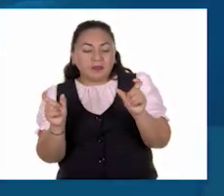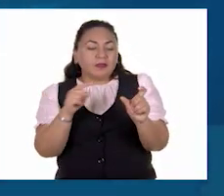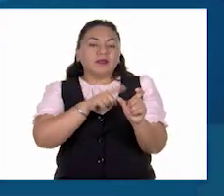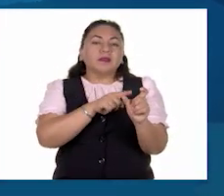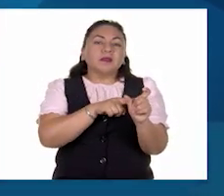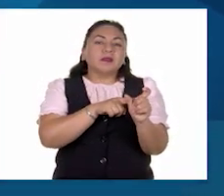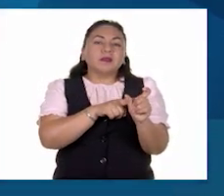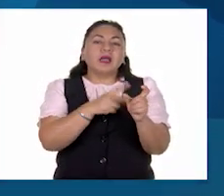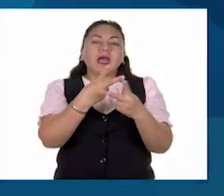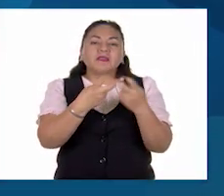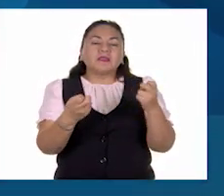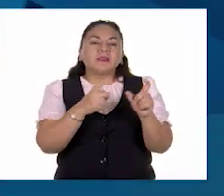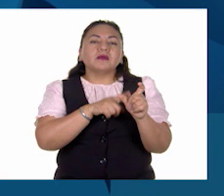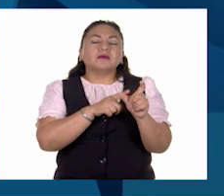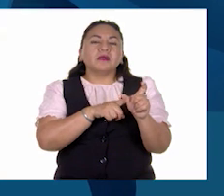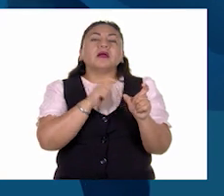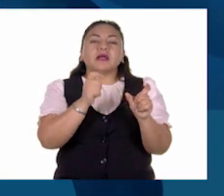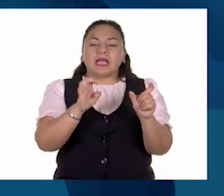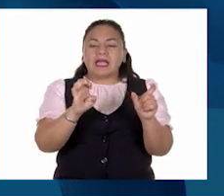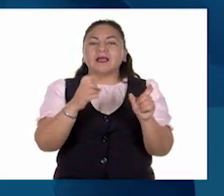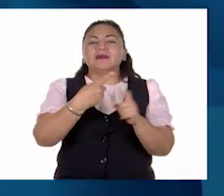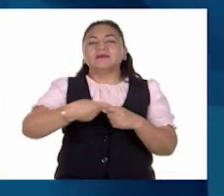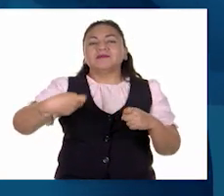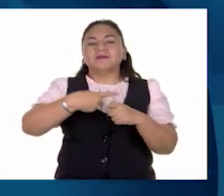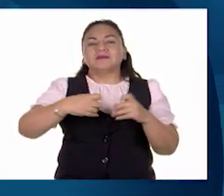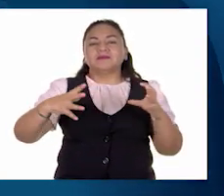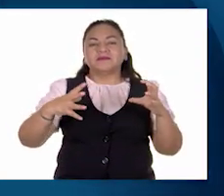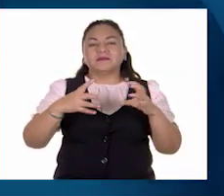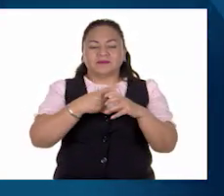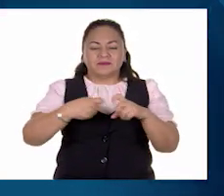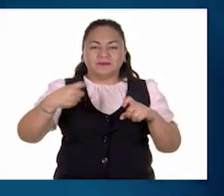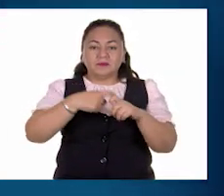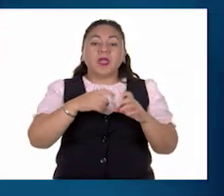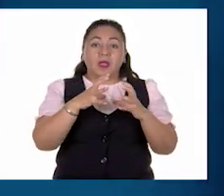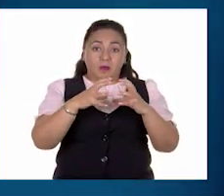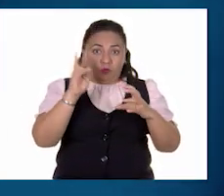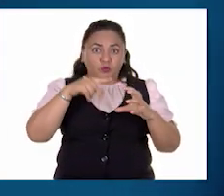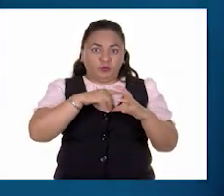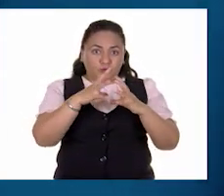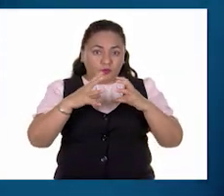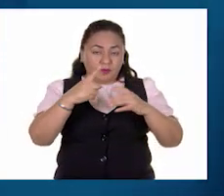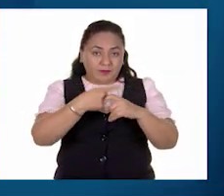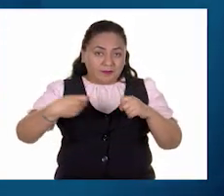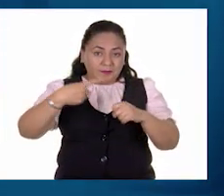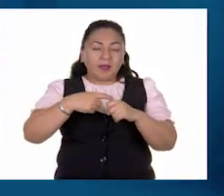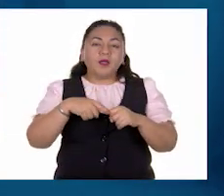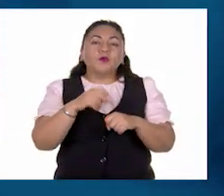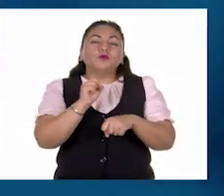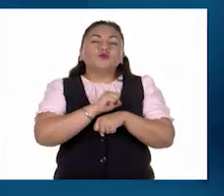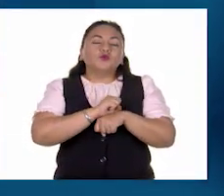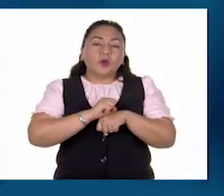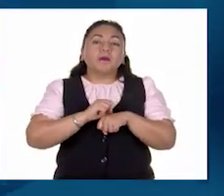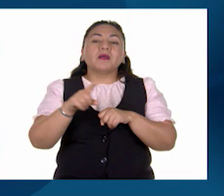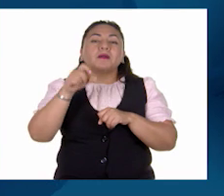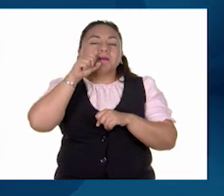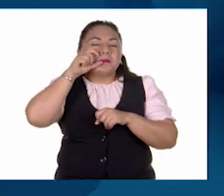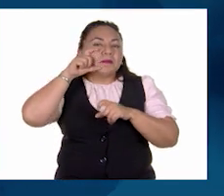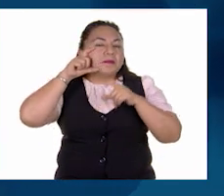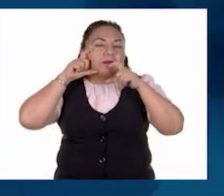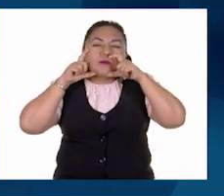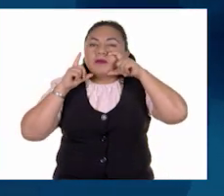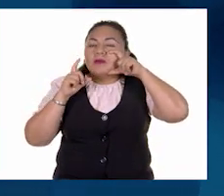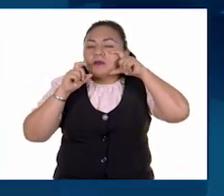estambre. Podemos simplificar la oración y decir, el estambre es suave. La frase de tus mejillas nos aclara